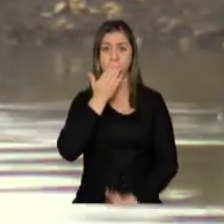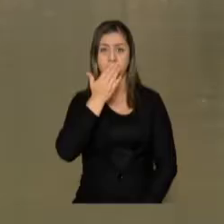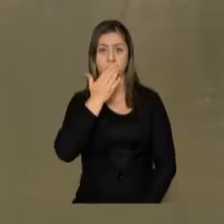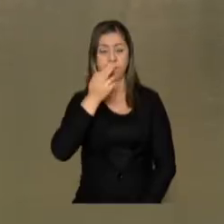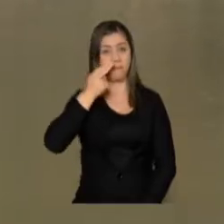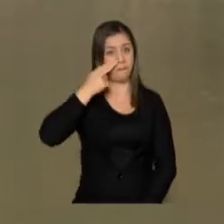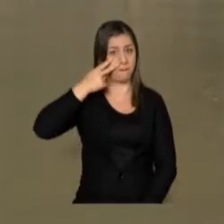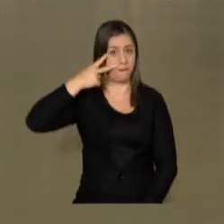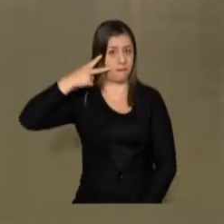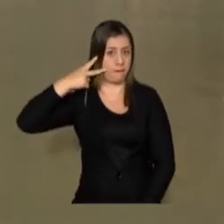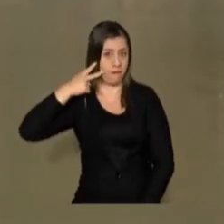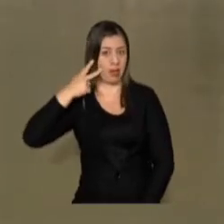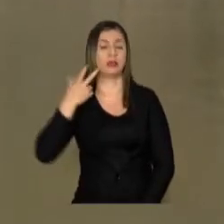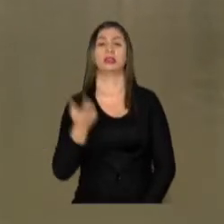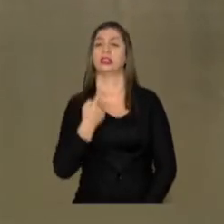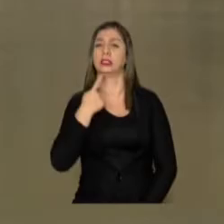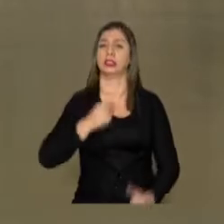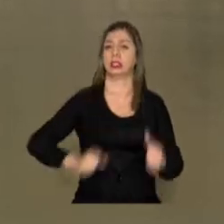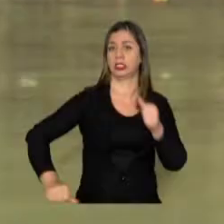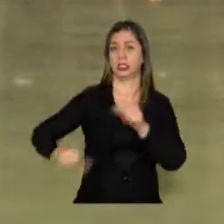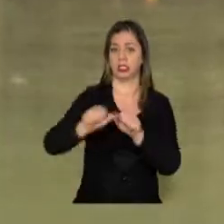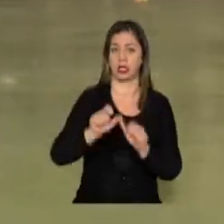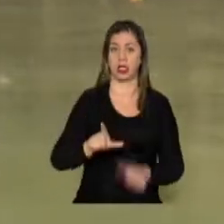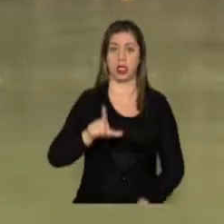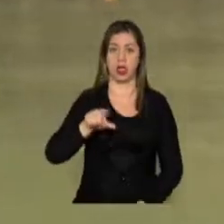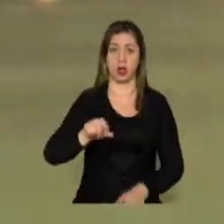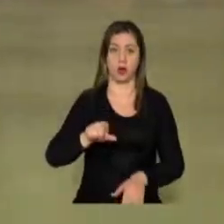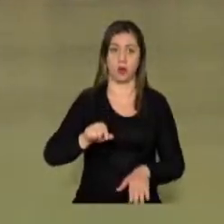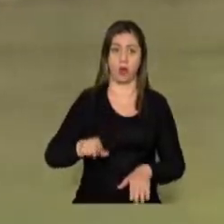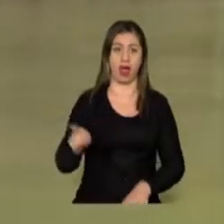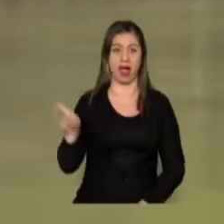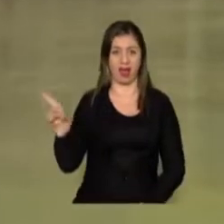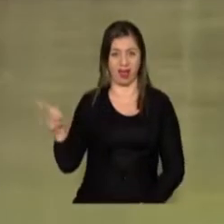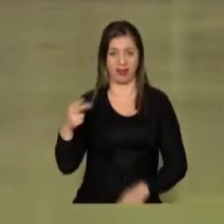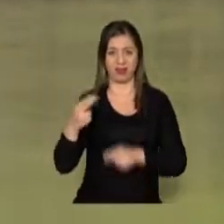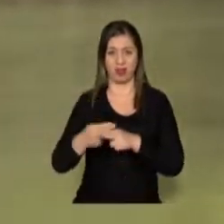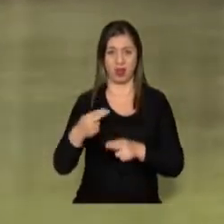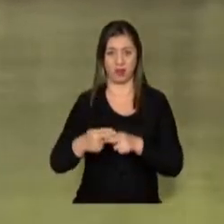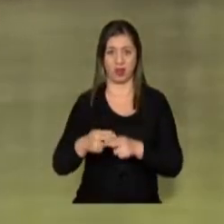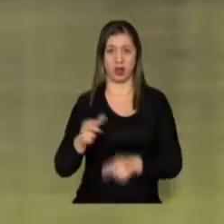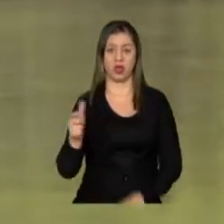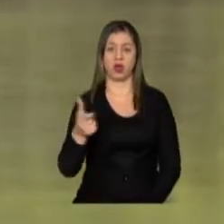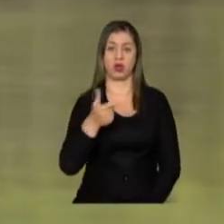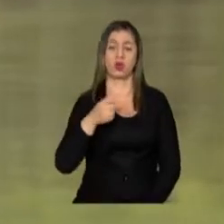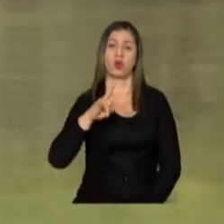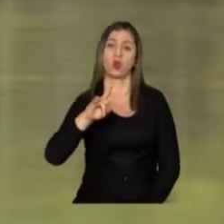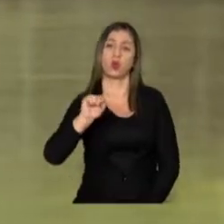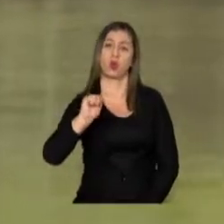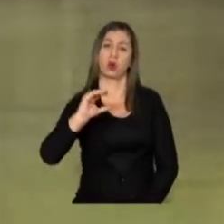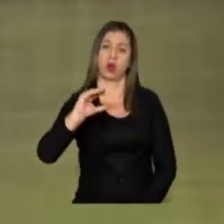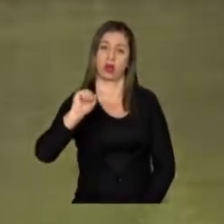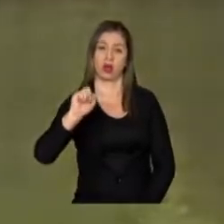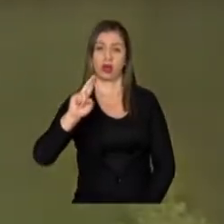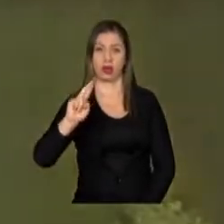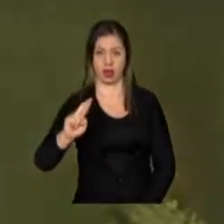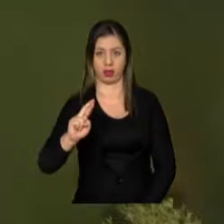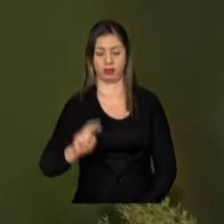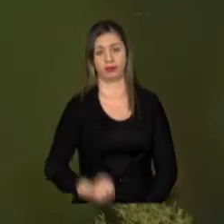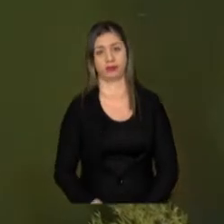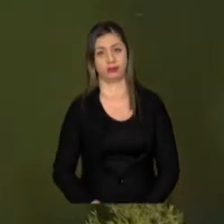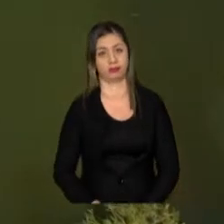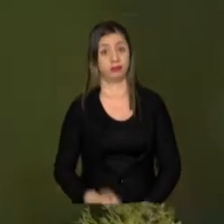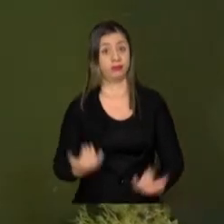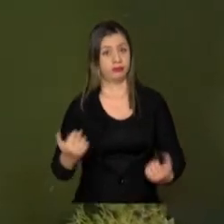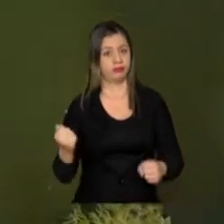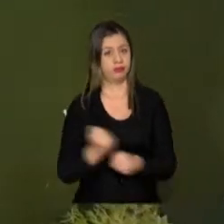que se convirtió en garza y de ahí se el origen del nombre de Guacarí, la diosa Guacar. La labor ambiental de la CBC